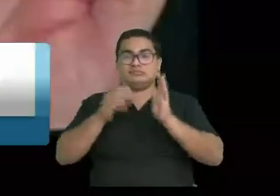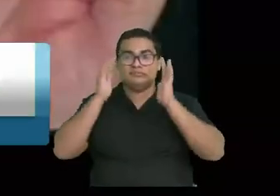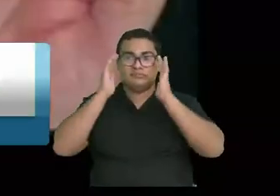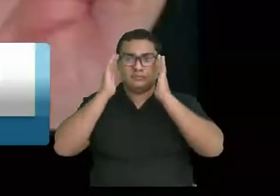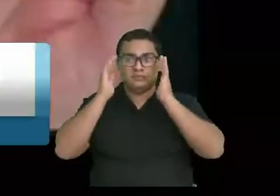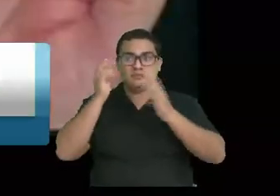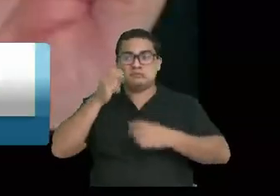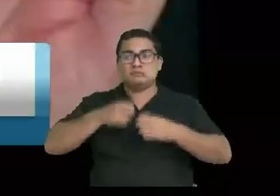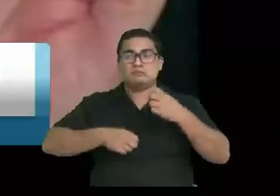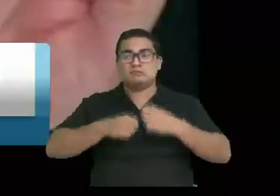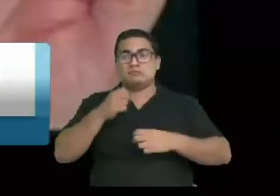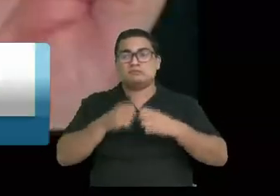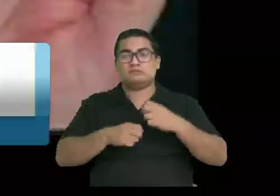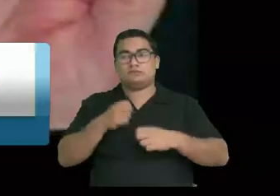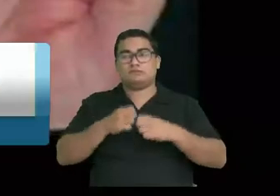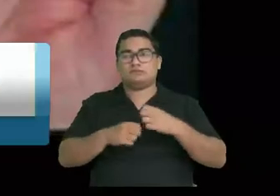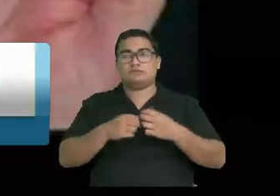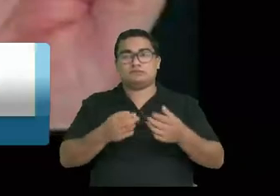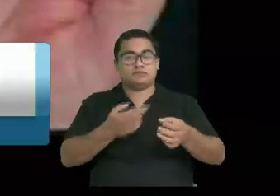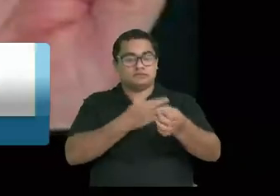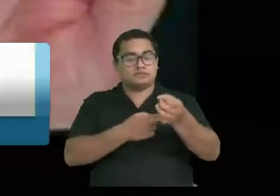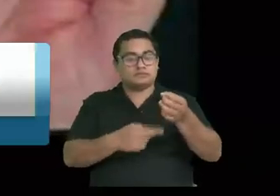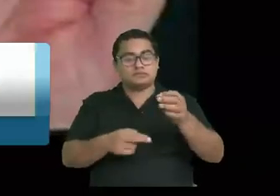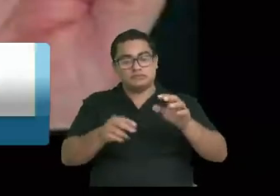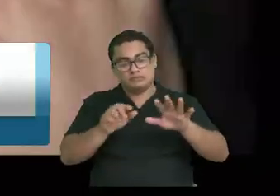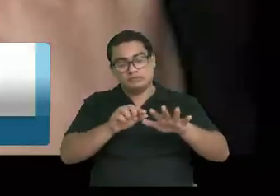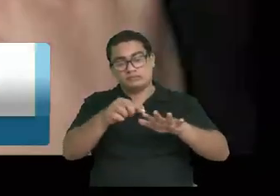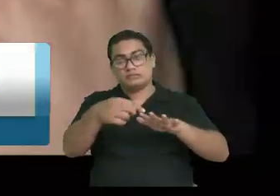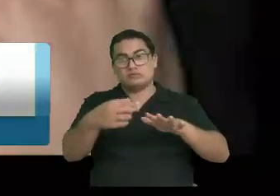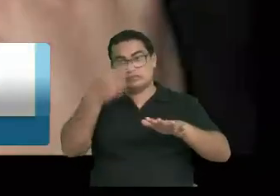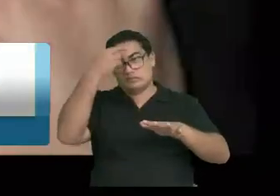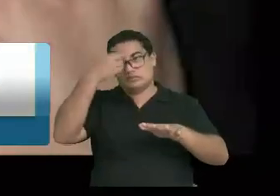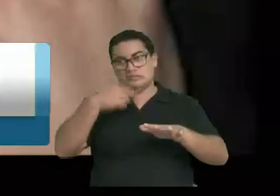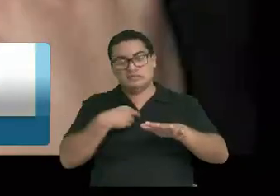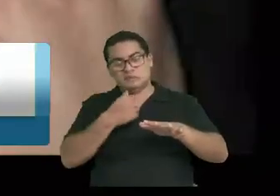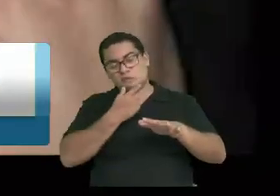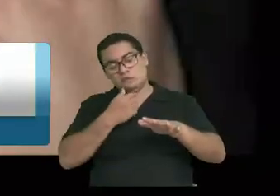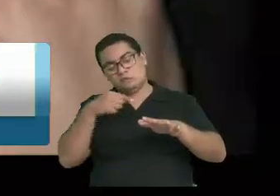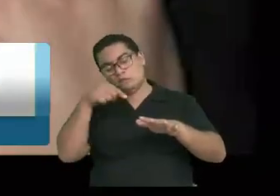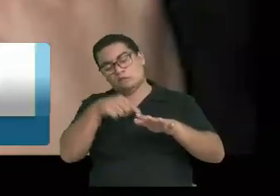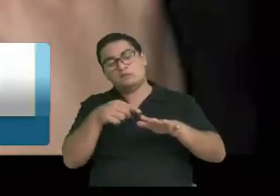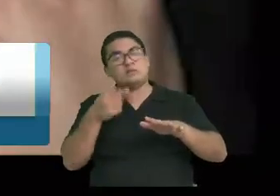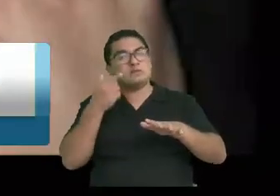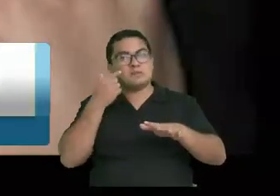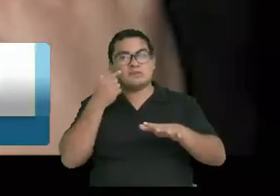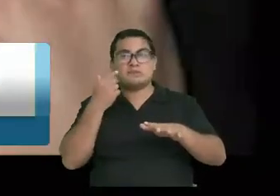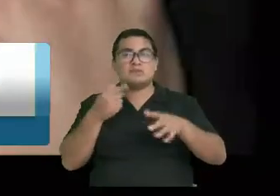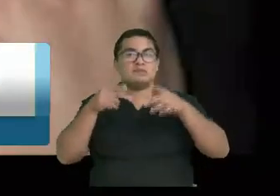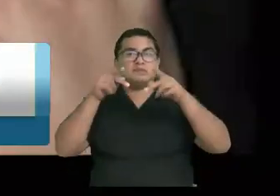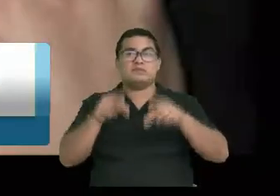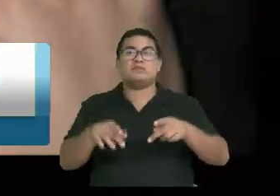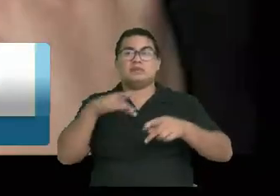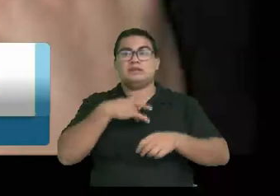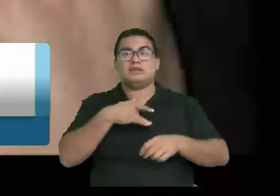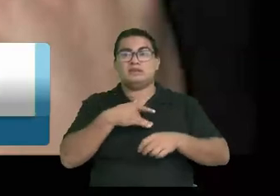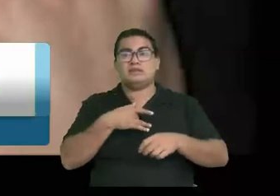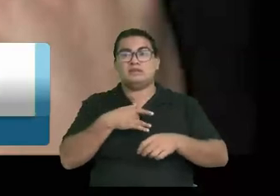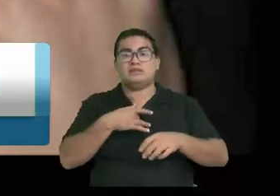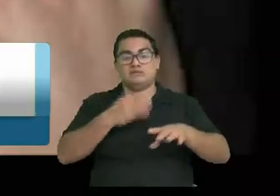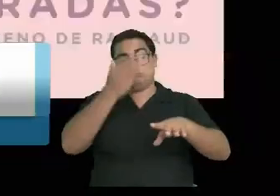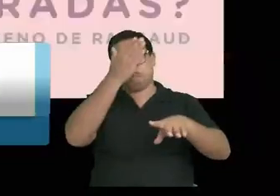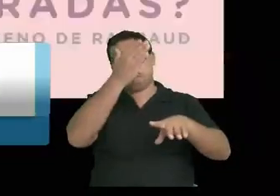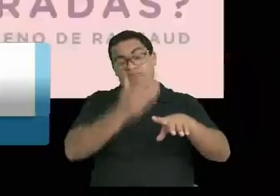afectación es meramente vascular, pues el cirujano será el encargado de determinar si este paciente es necesario o no